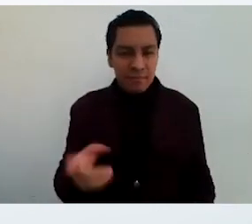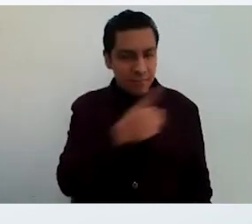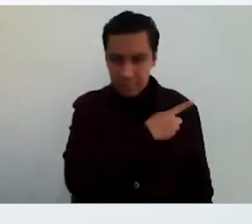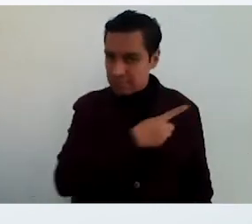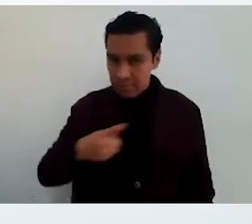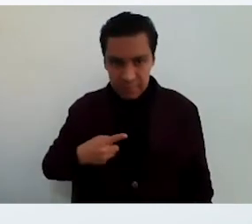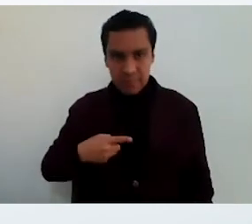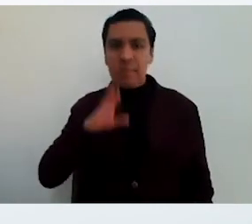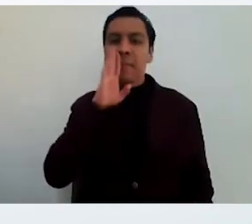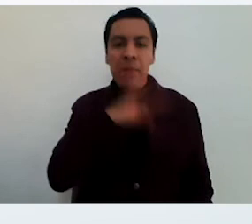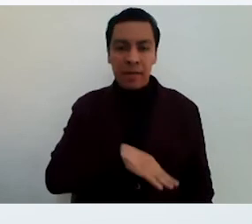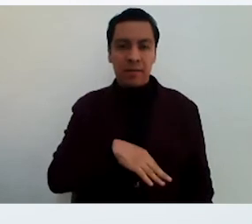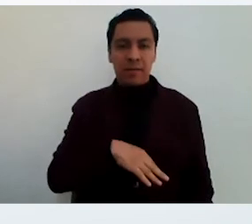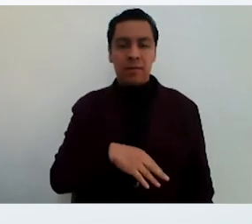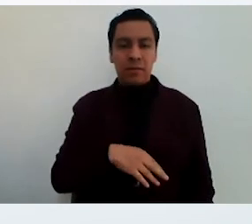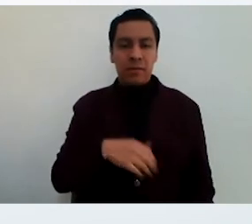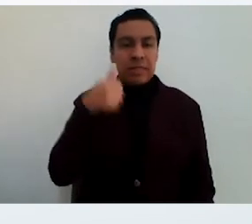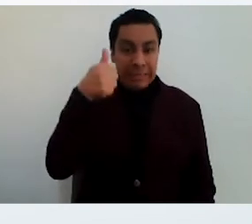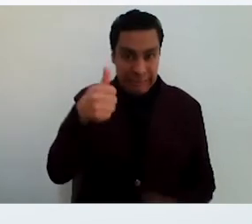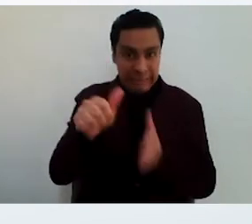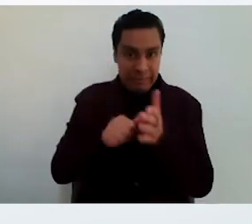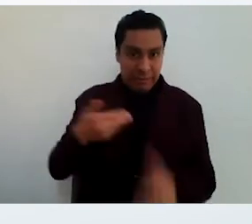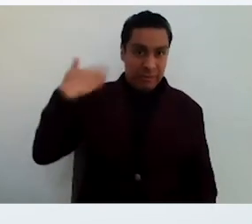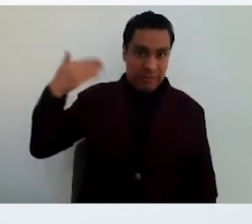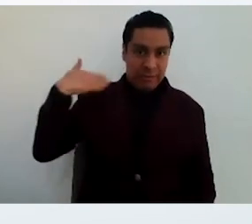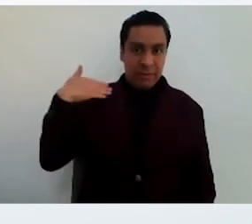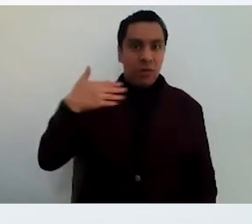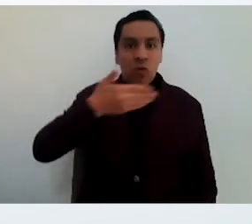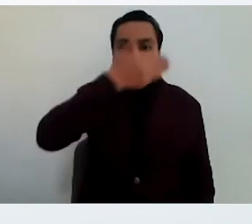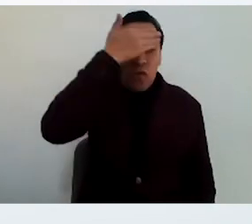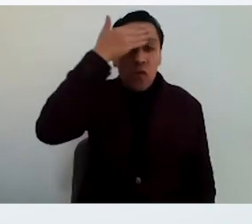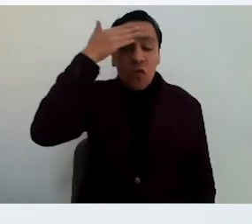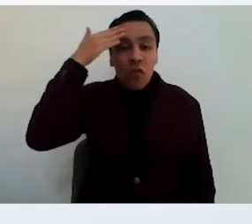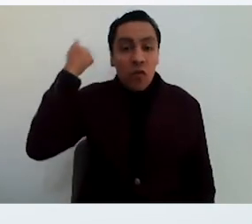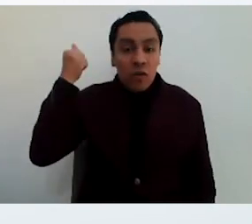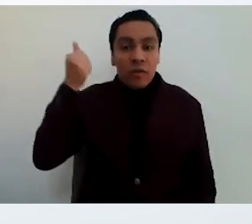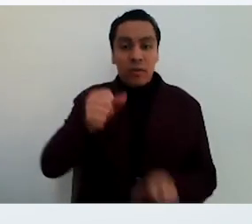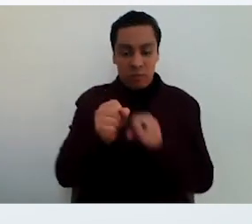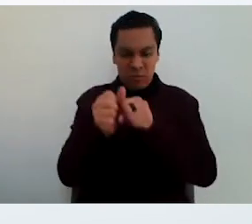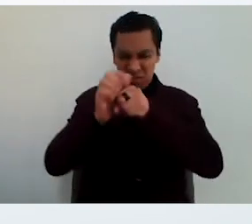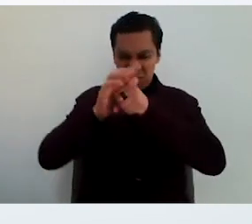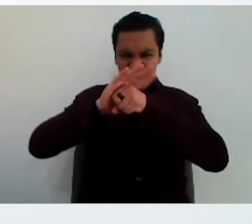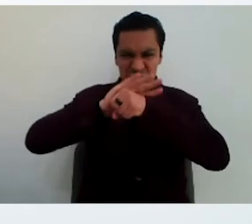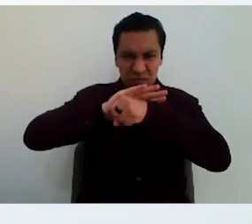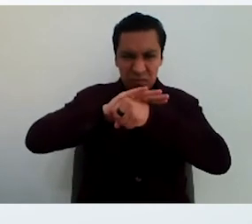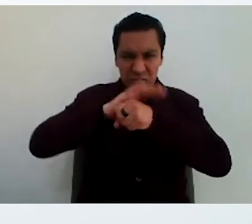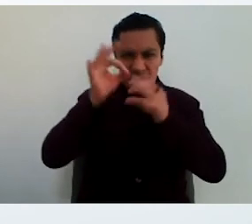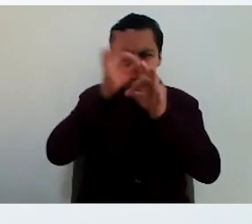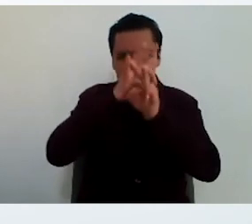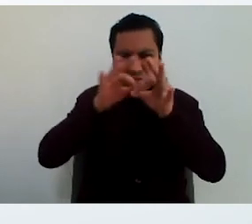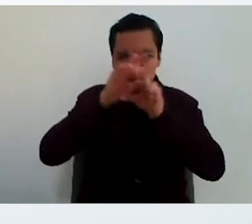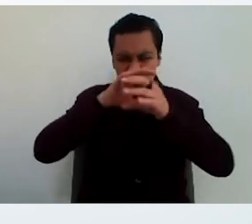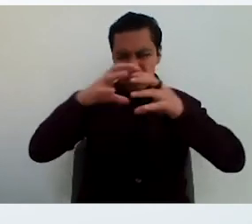existía. Entonces no sabíamos nada del virus, no conocíamos su estructura molecular, no conocíamos